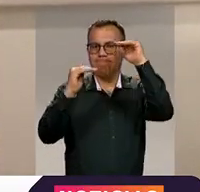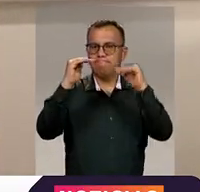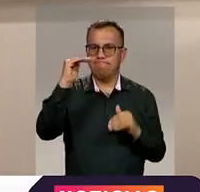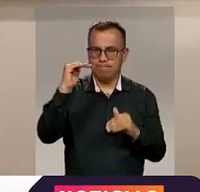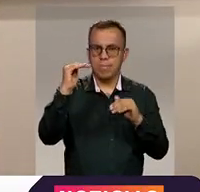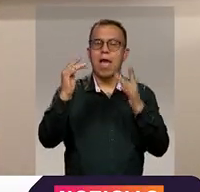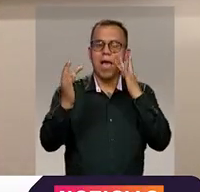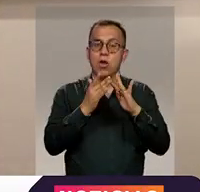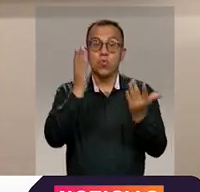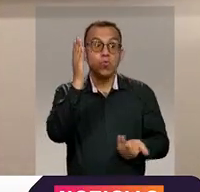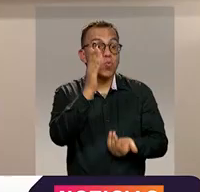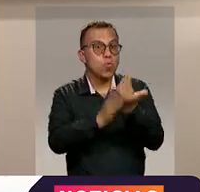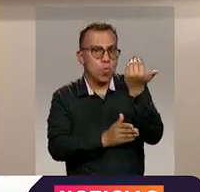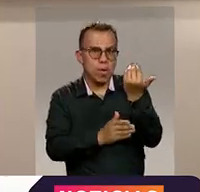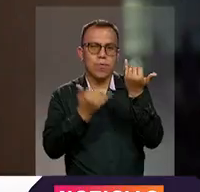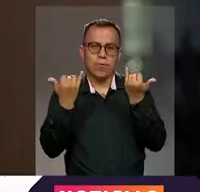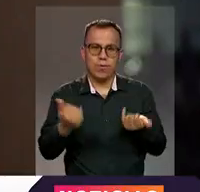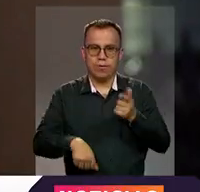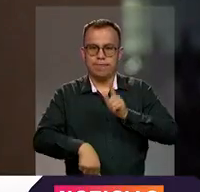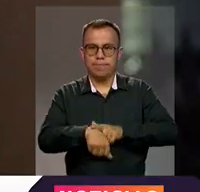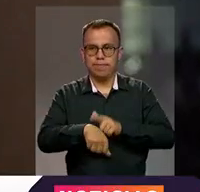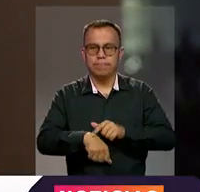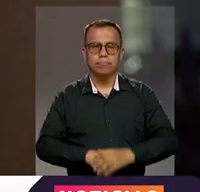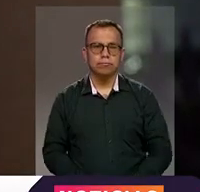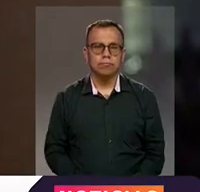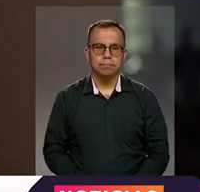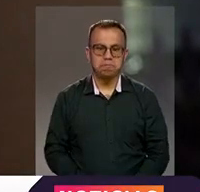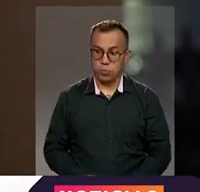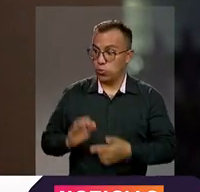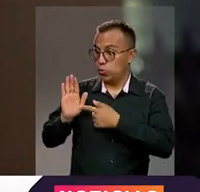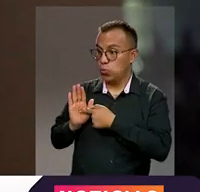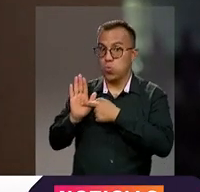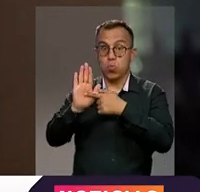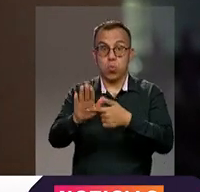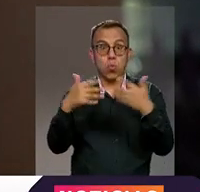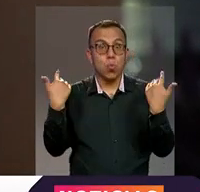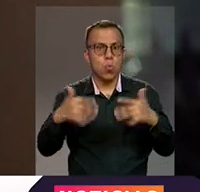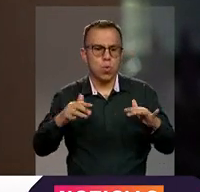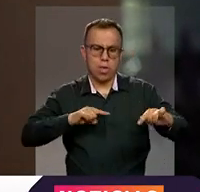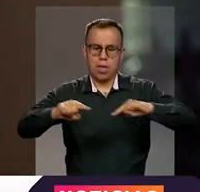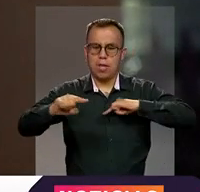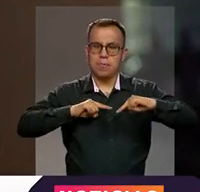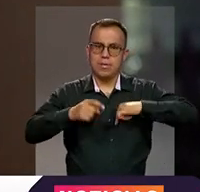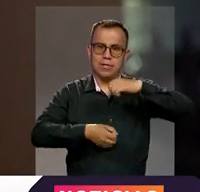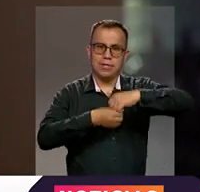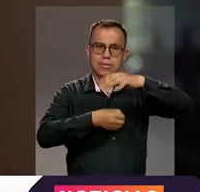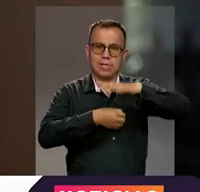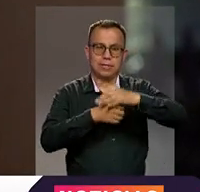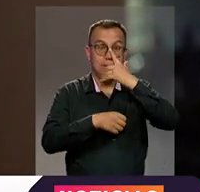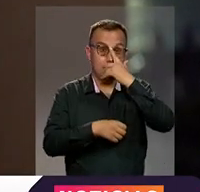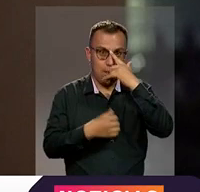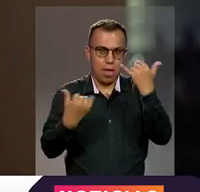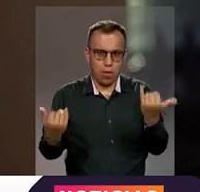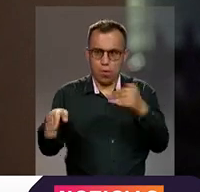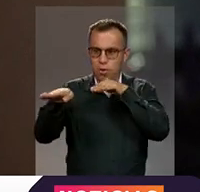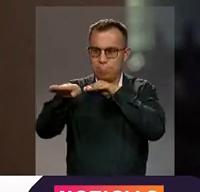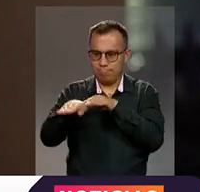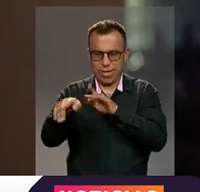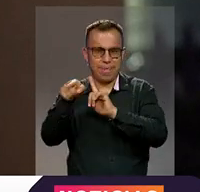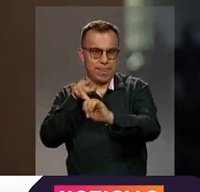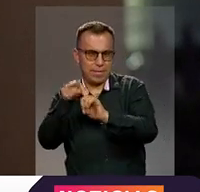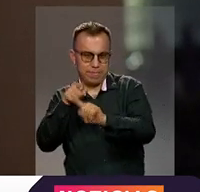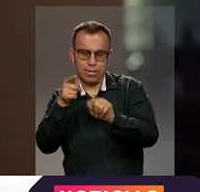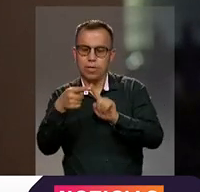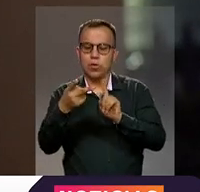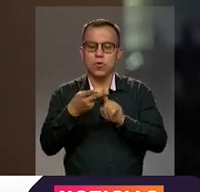a la más moderna de ese momento. Es un ejemplo entonces de cómo la administración distrital, a través de la flota de Transmilenio, a